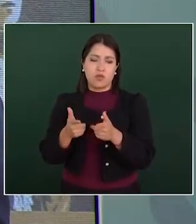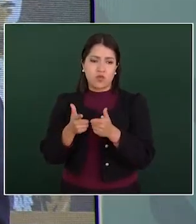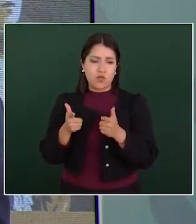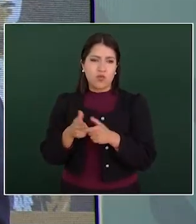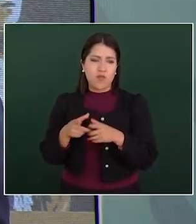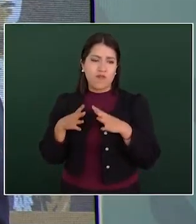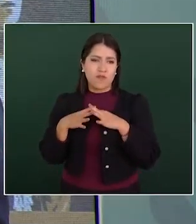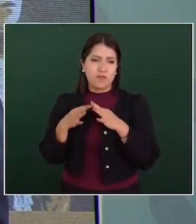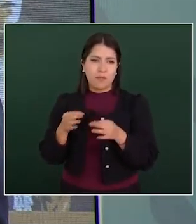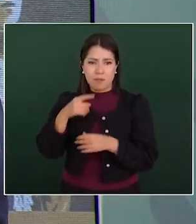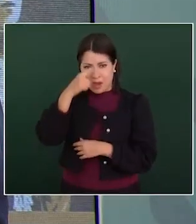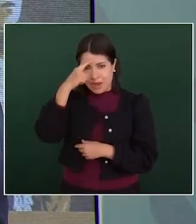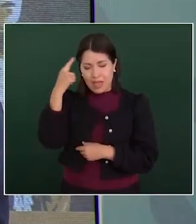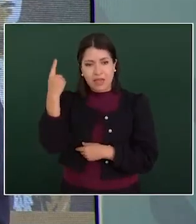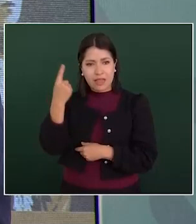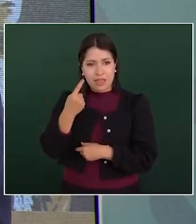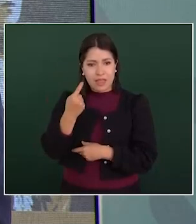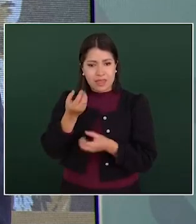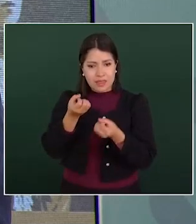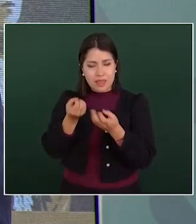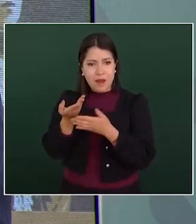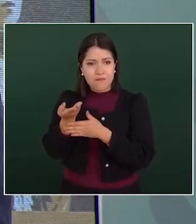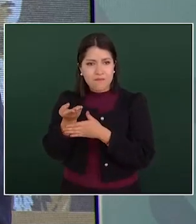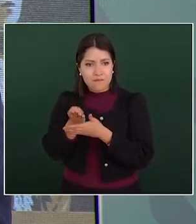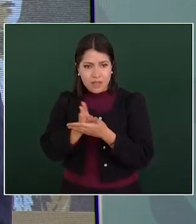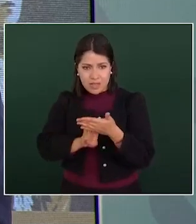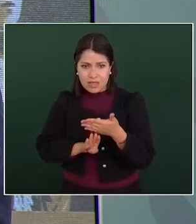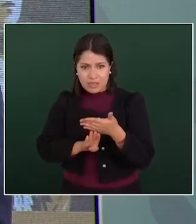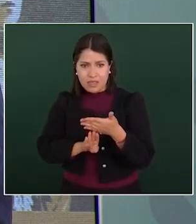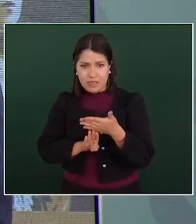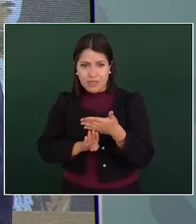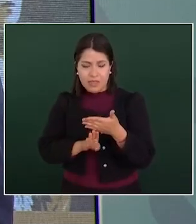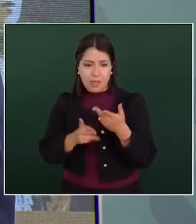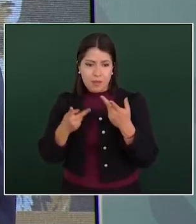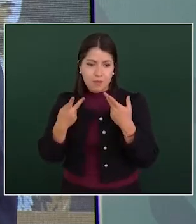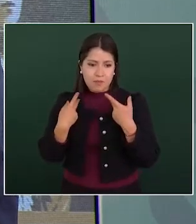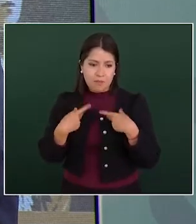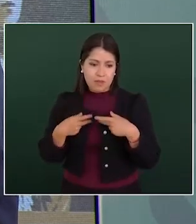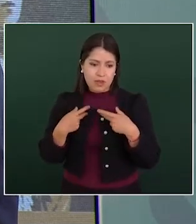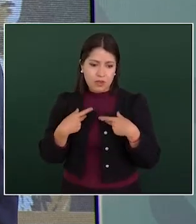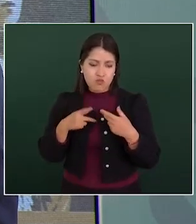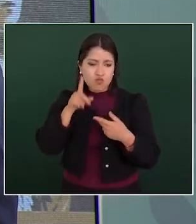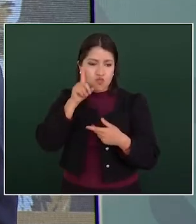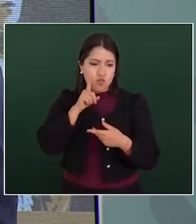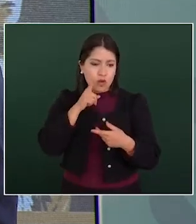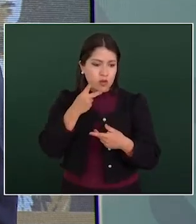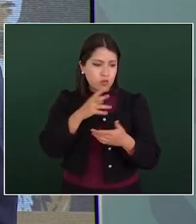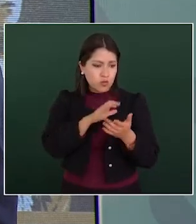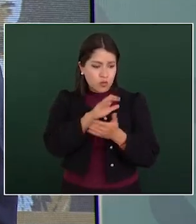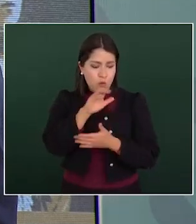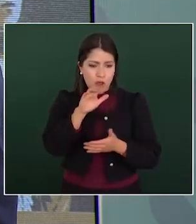para entregar becas a viudas y a huérfanos